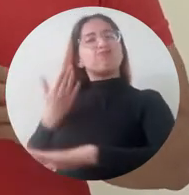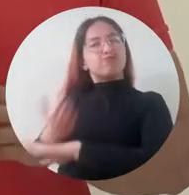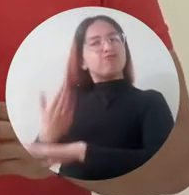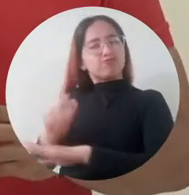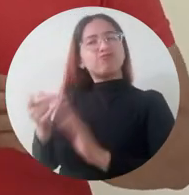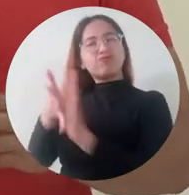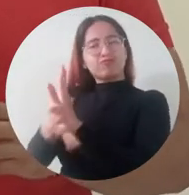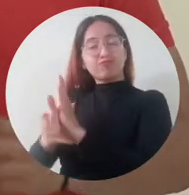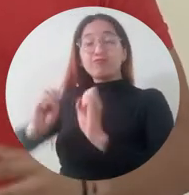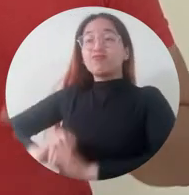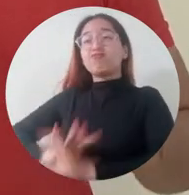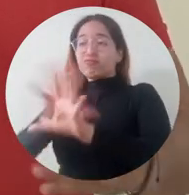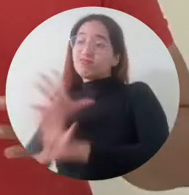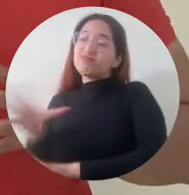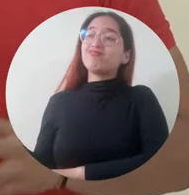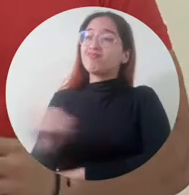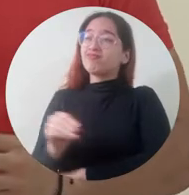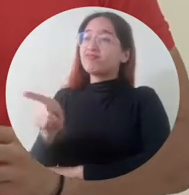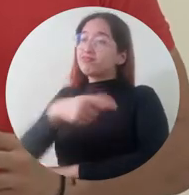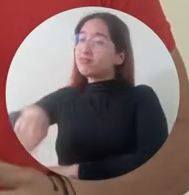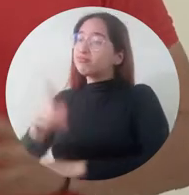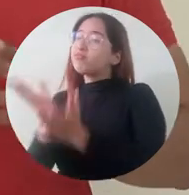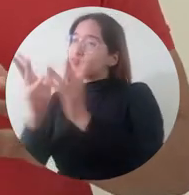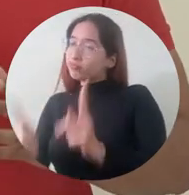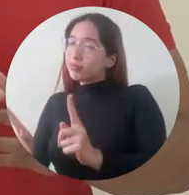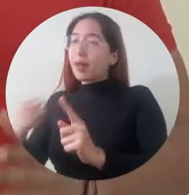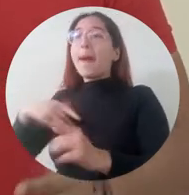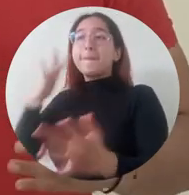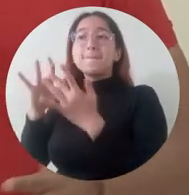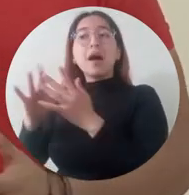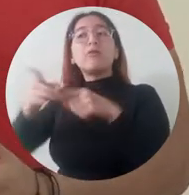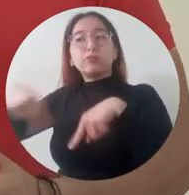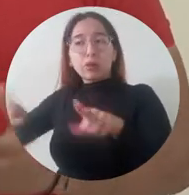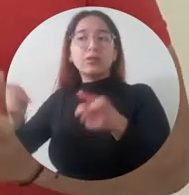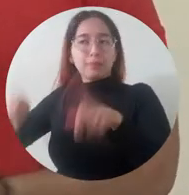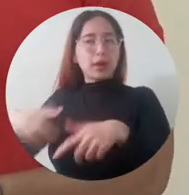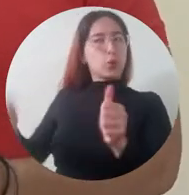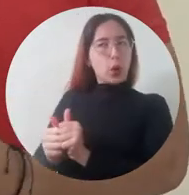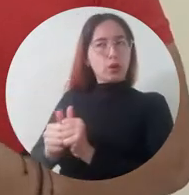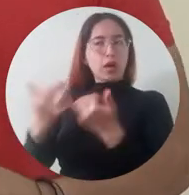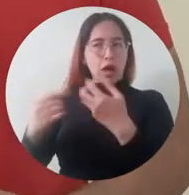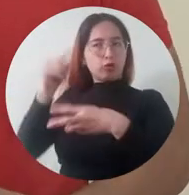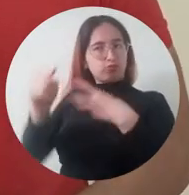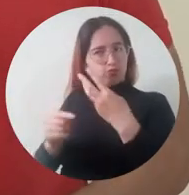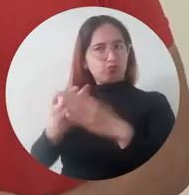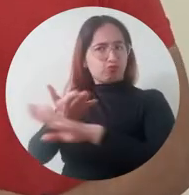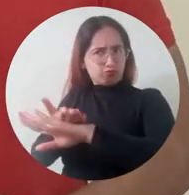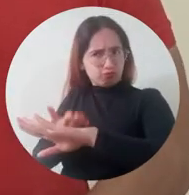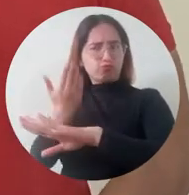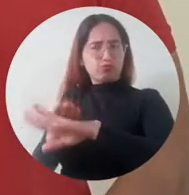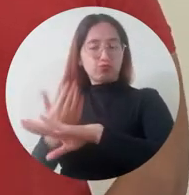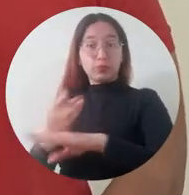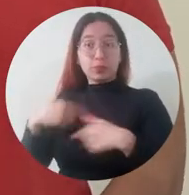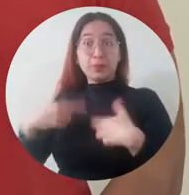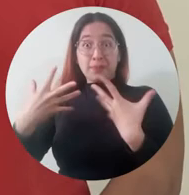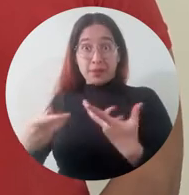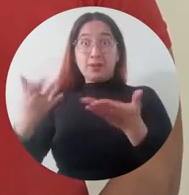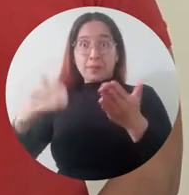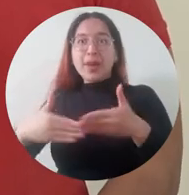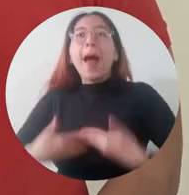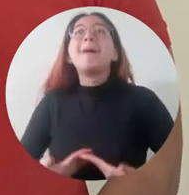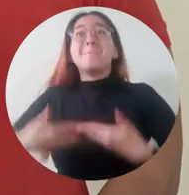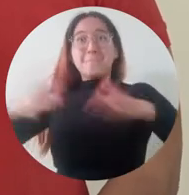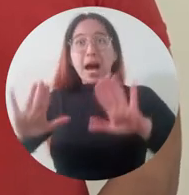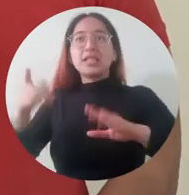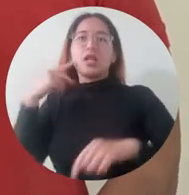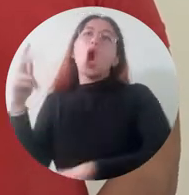transparente por, para y con los estudiantes. Por eso les dejamos en este video algunas de nuestras propuestas. Queremos impulsar y ampliar las